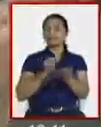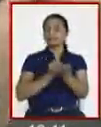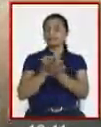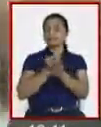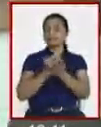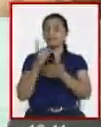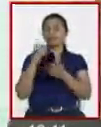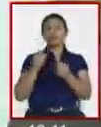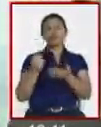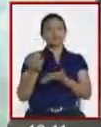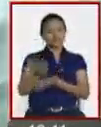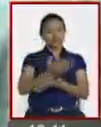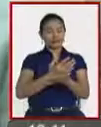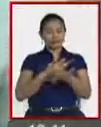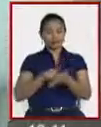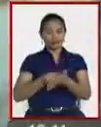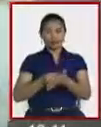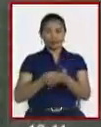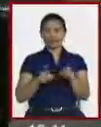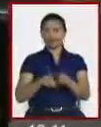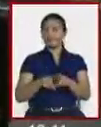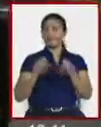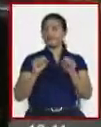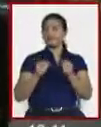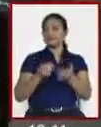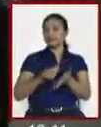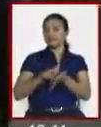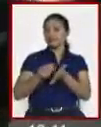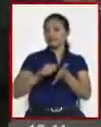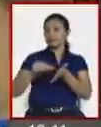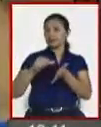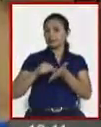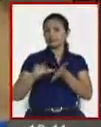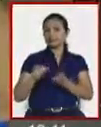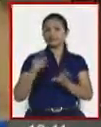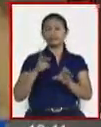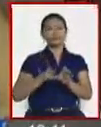sociales para poder recaudar más dinero. Así ella puede cubrir con los gastos